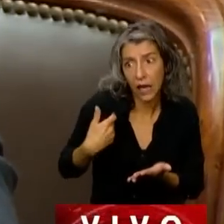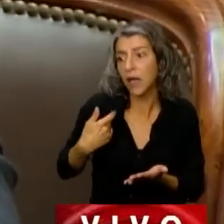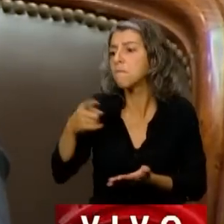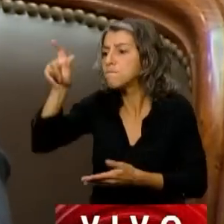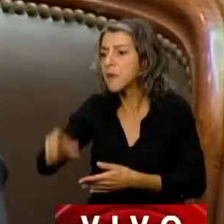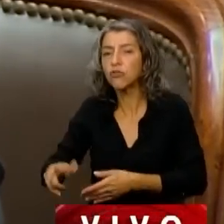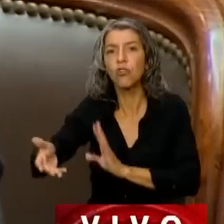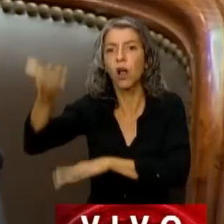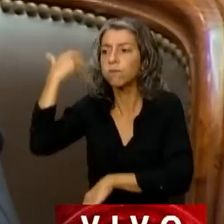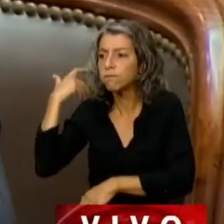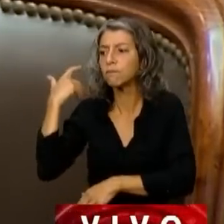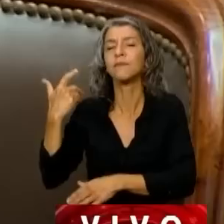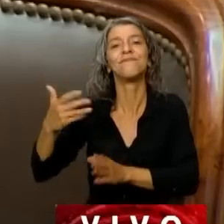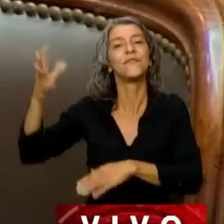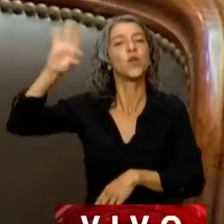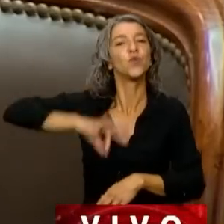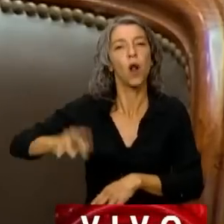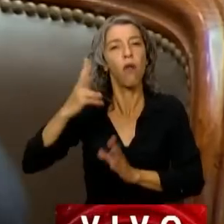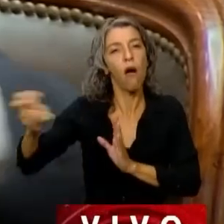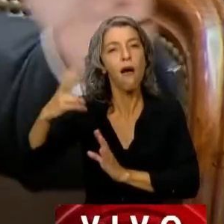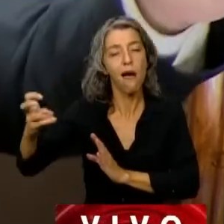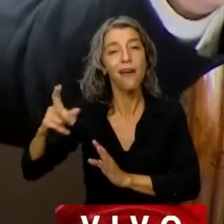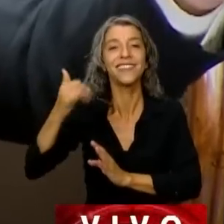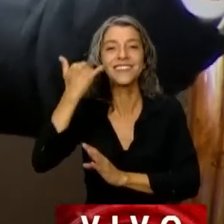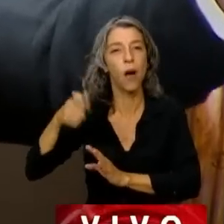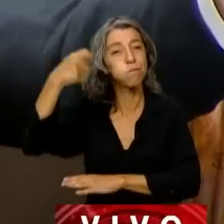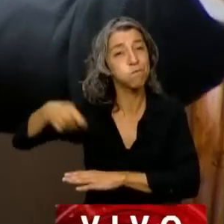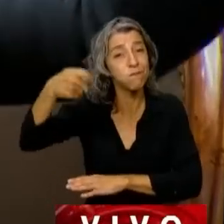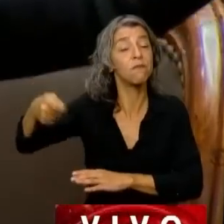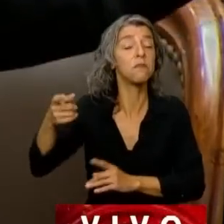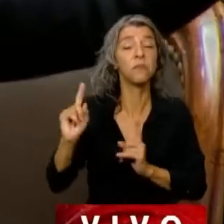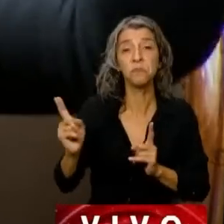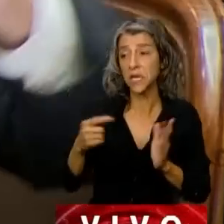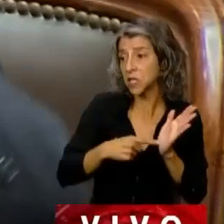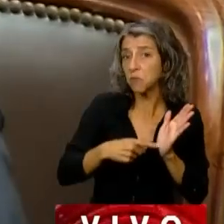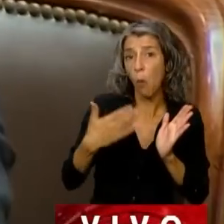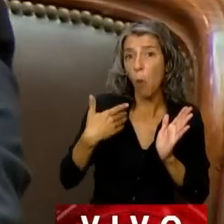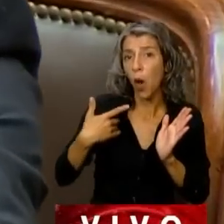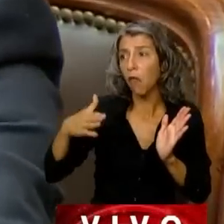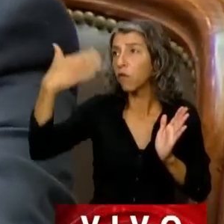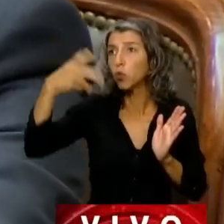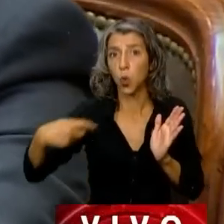que ha hecho cada uno de ellos. Dicho eso, le acepto la interrupción que me está planteando el Topo Rodríguez, no hay